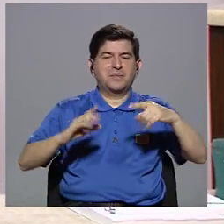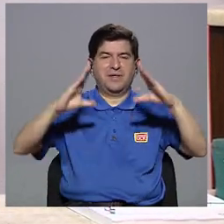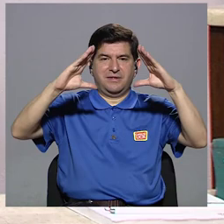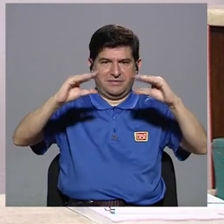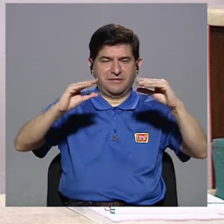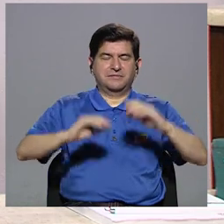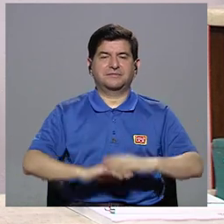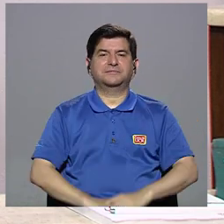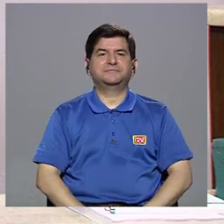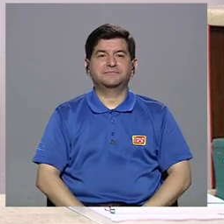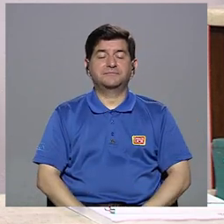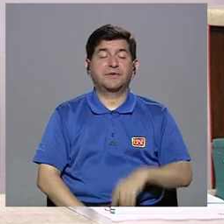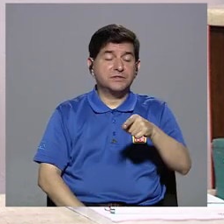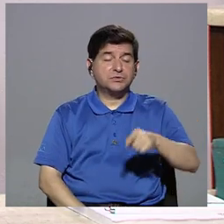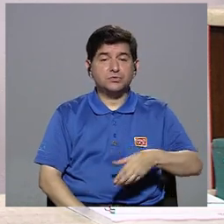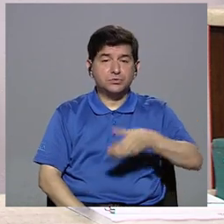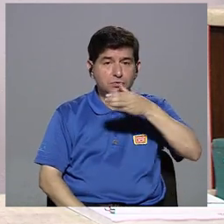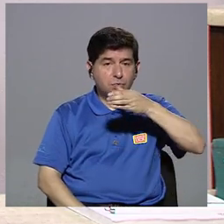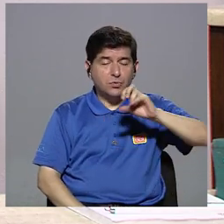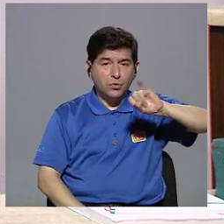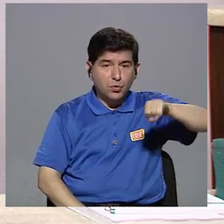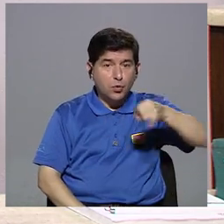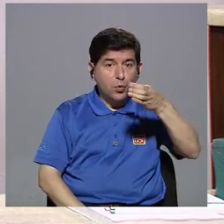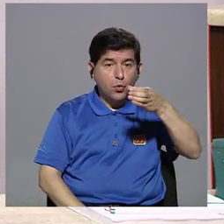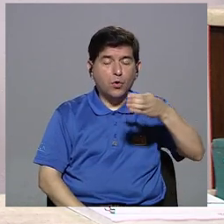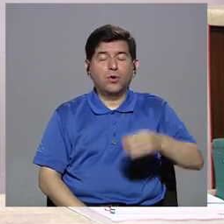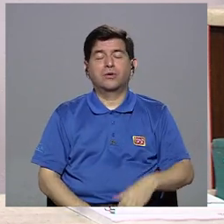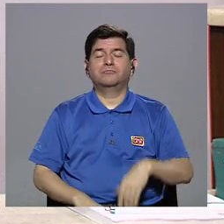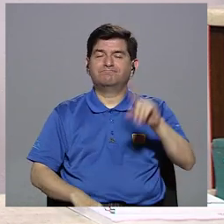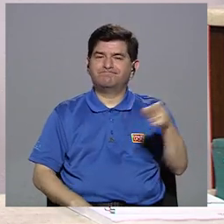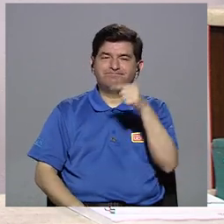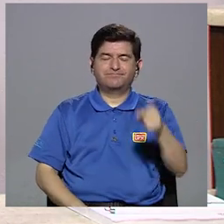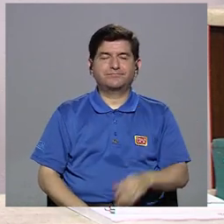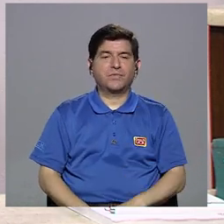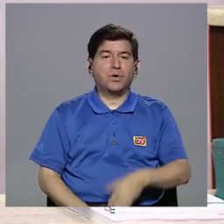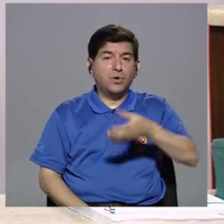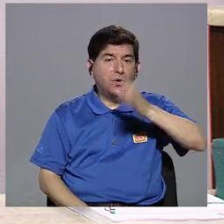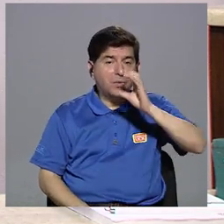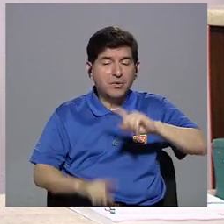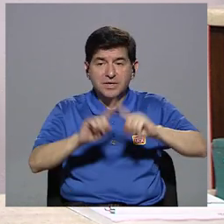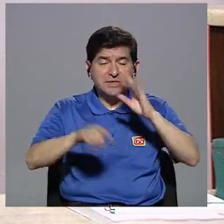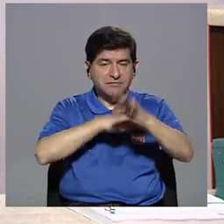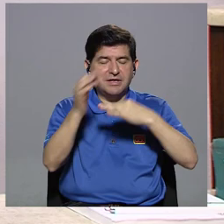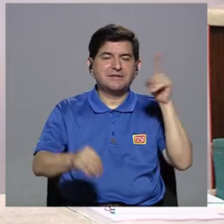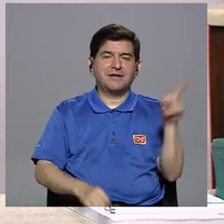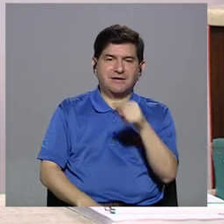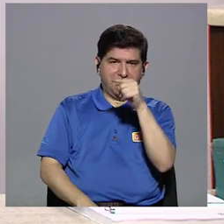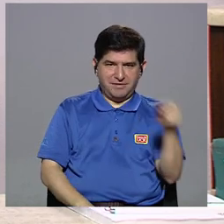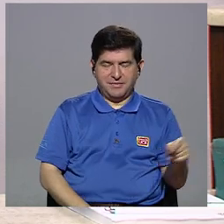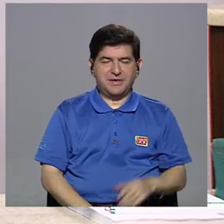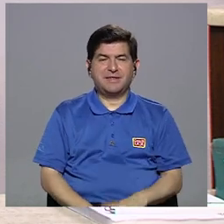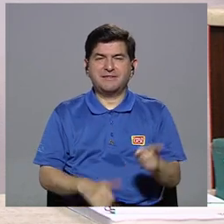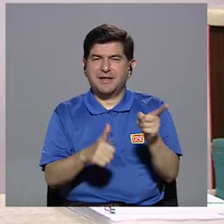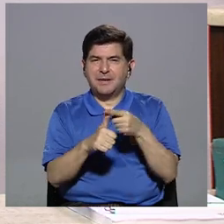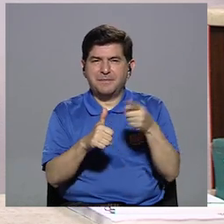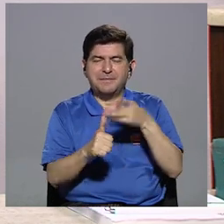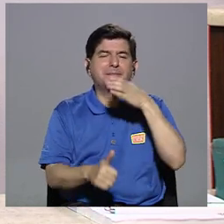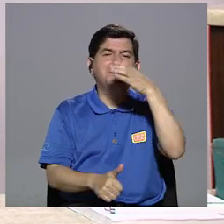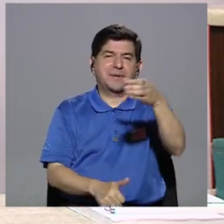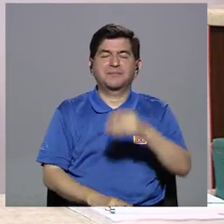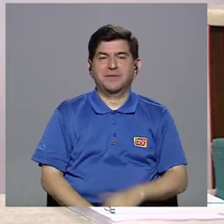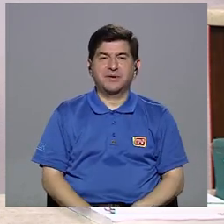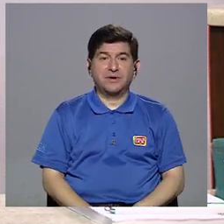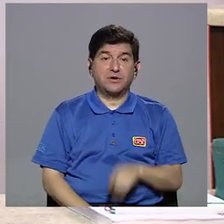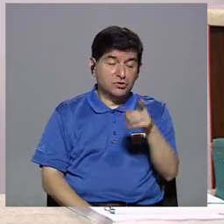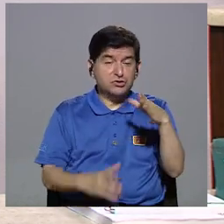media tarde si toma juegos quite celos si toman refrescos esa es como la primera gran